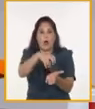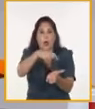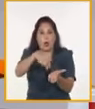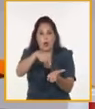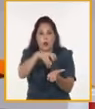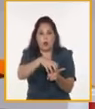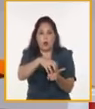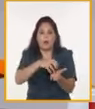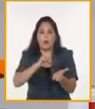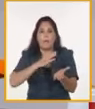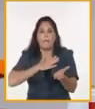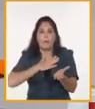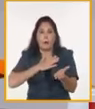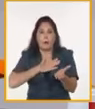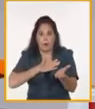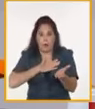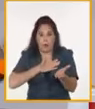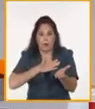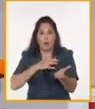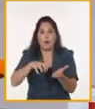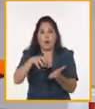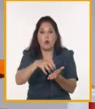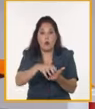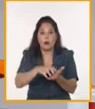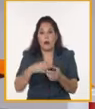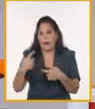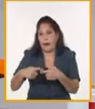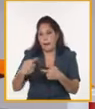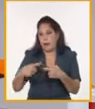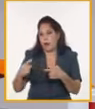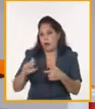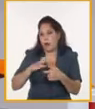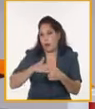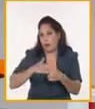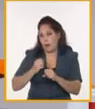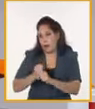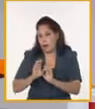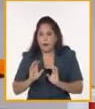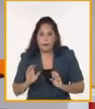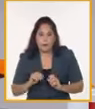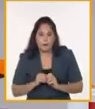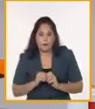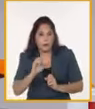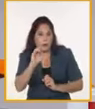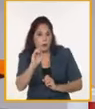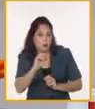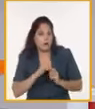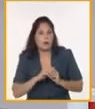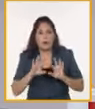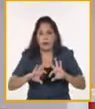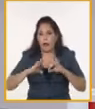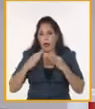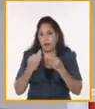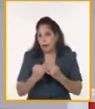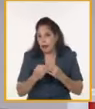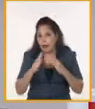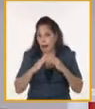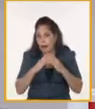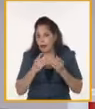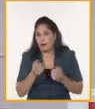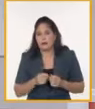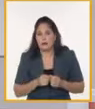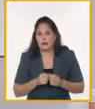eh propietari los propietarios de ese local es el conyugue del trabajador por cuenta propia o son los los familiares hasta el